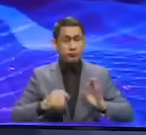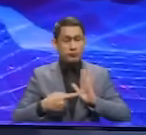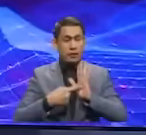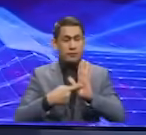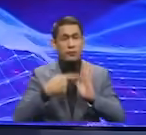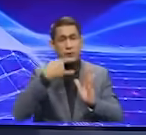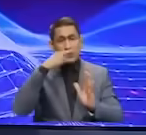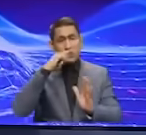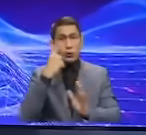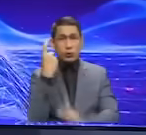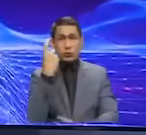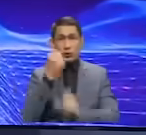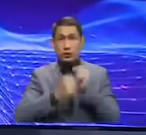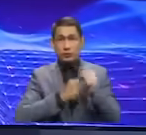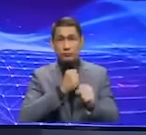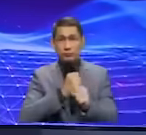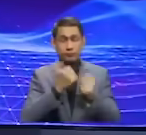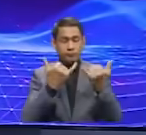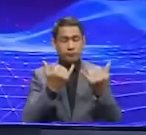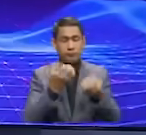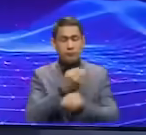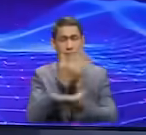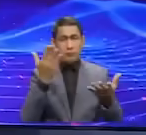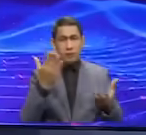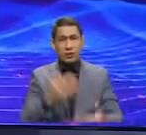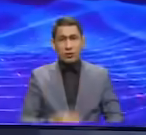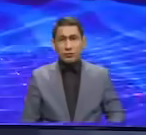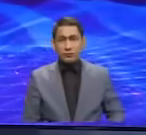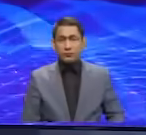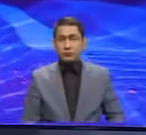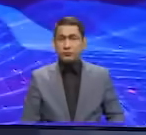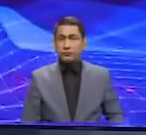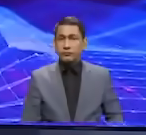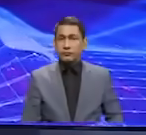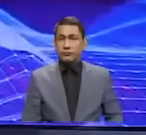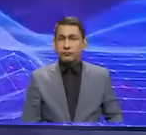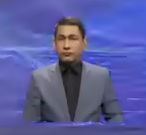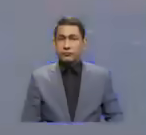años. Jorge García nos tiene más detalles.